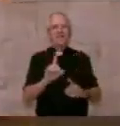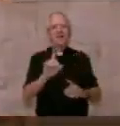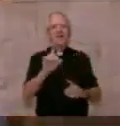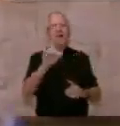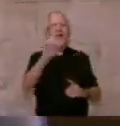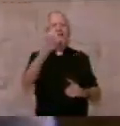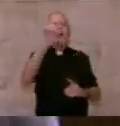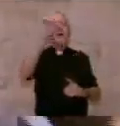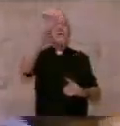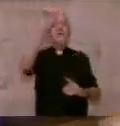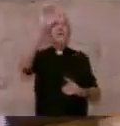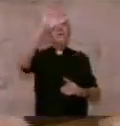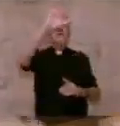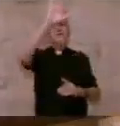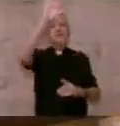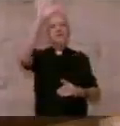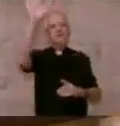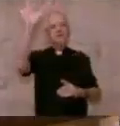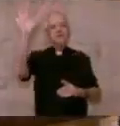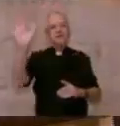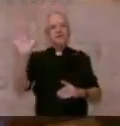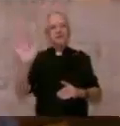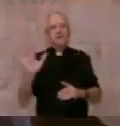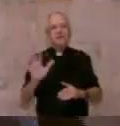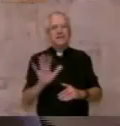tan afortunado lugar.